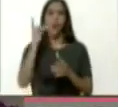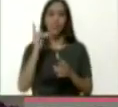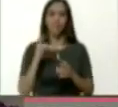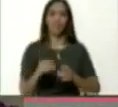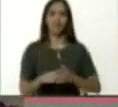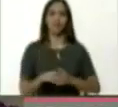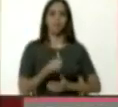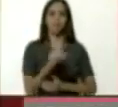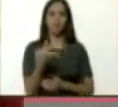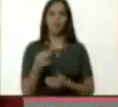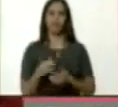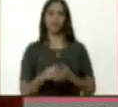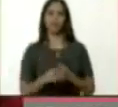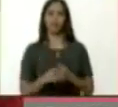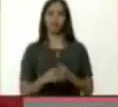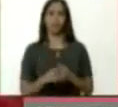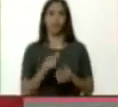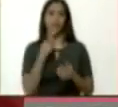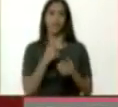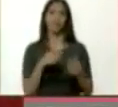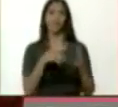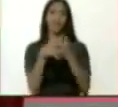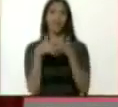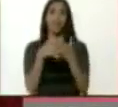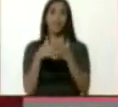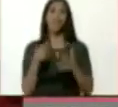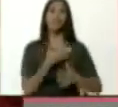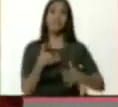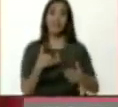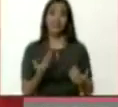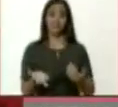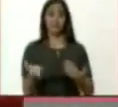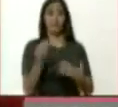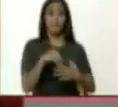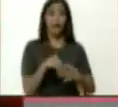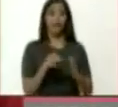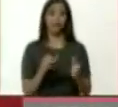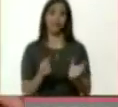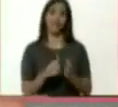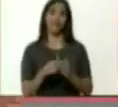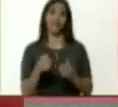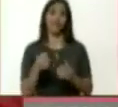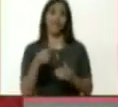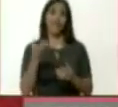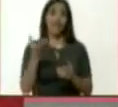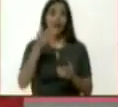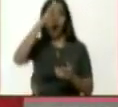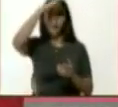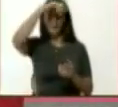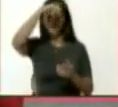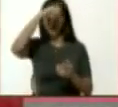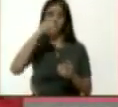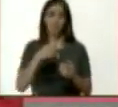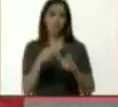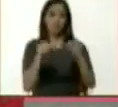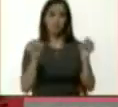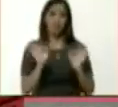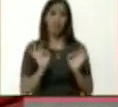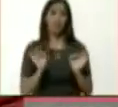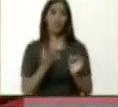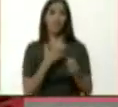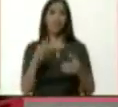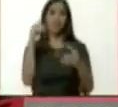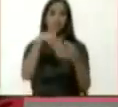Ahí tienes que incluir que yo, los gringos pretenden, aparte de decretar que esa Amazonia es un territorio como de nadie, quiere meter ahí el